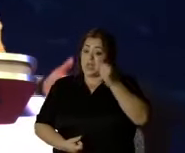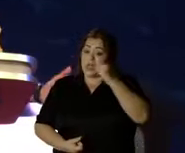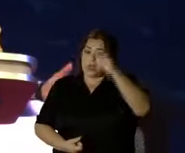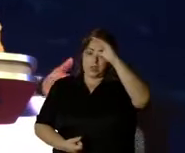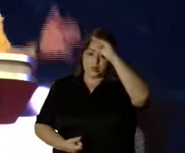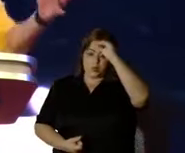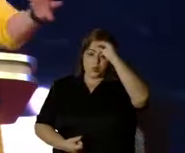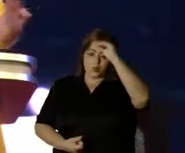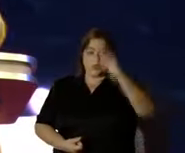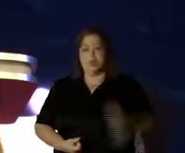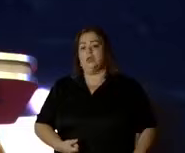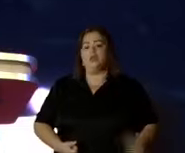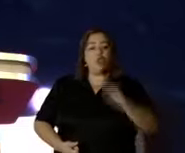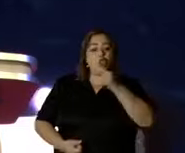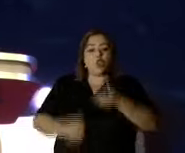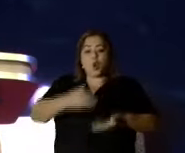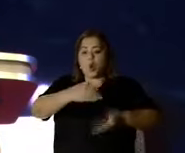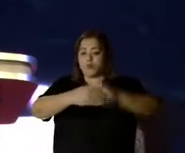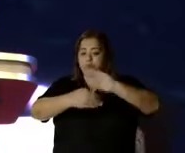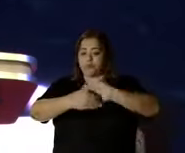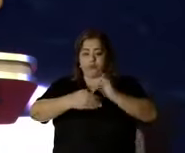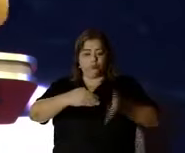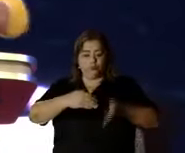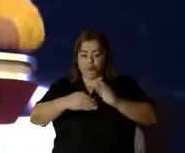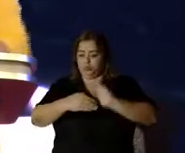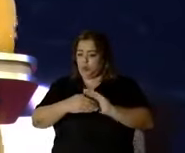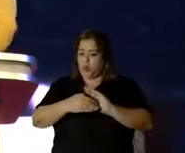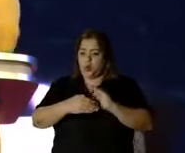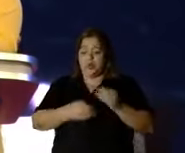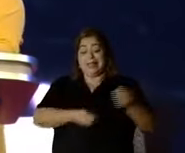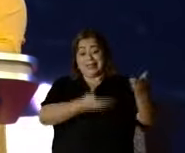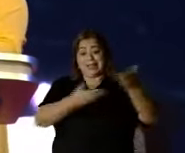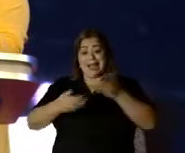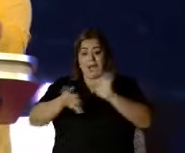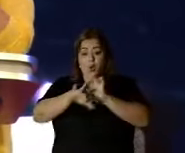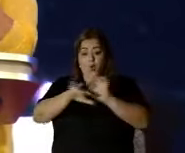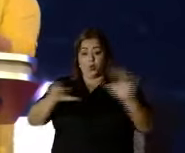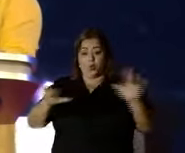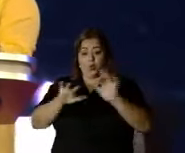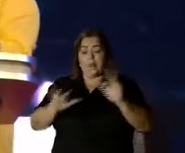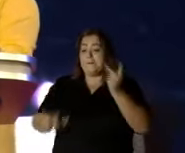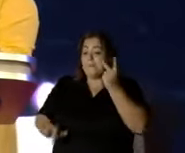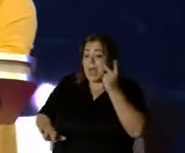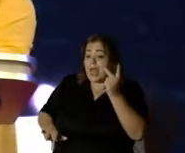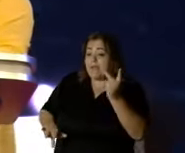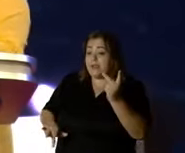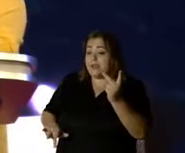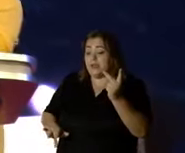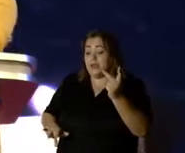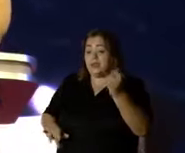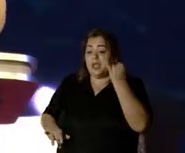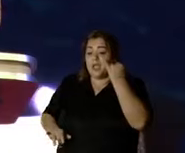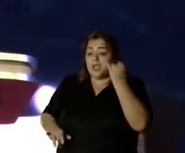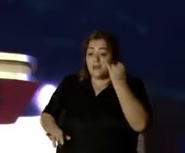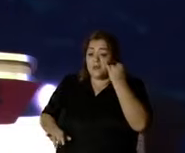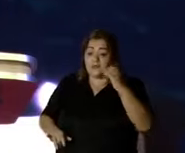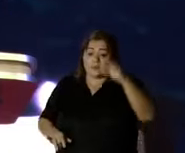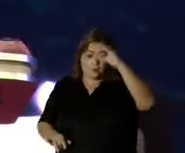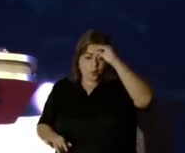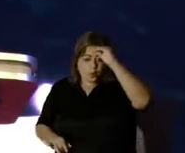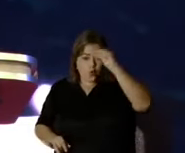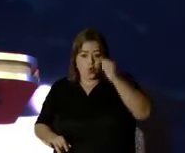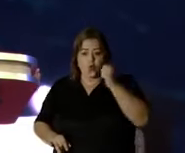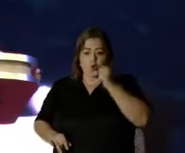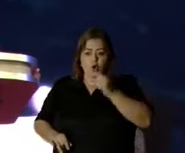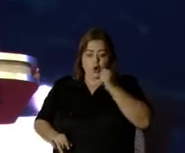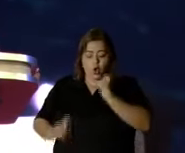comprar los juguetes de sus nietos, de sus hijos, eche alguito adicional y lo trae, porque estos niños realmente hubo una experiencia maravillosa.